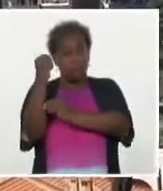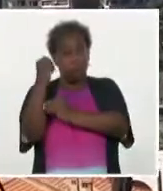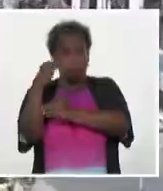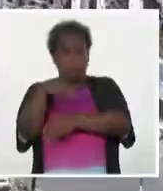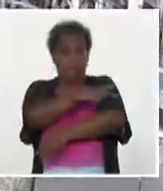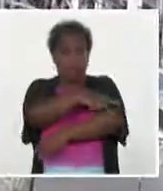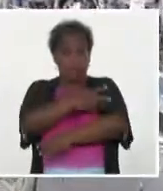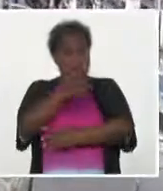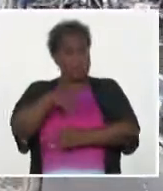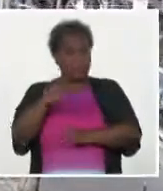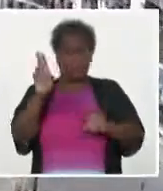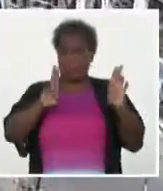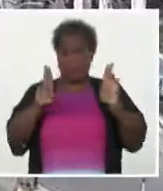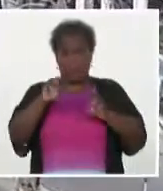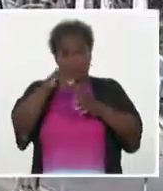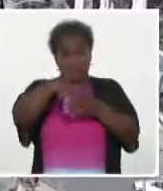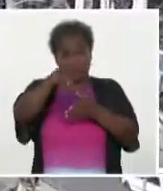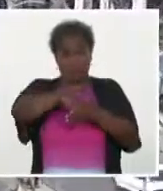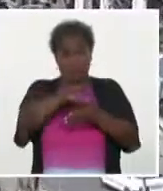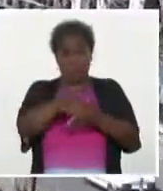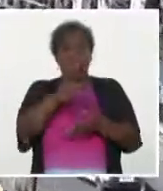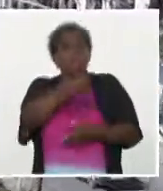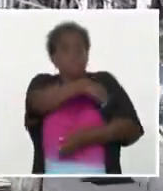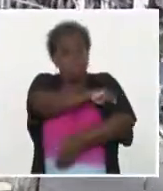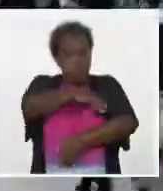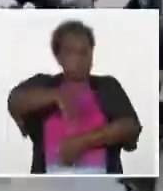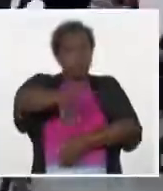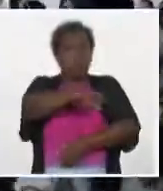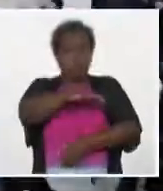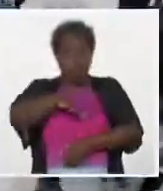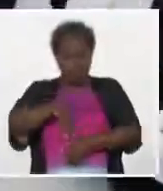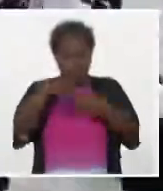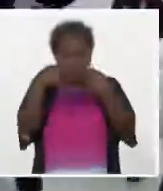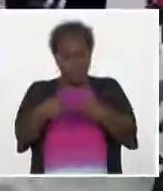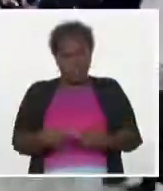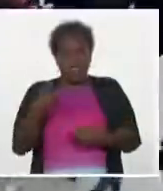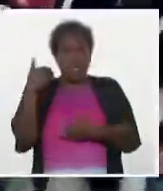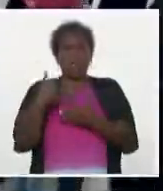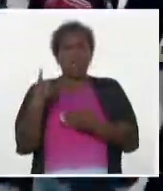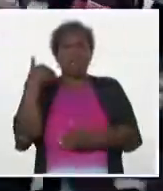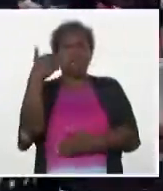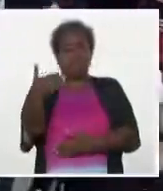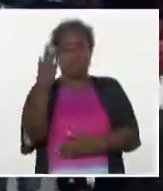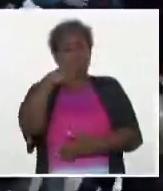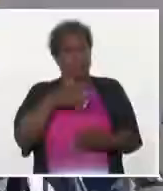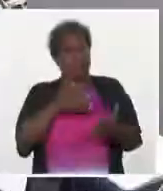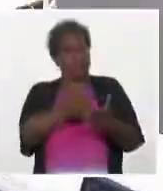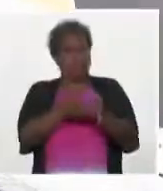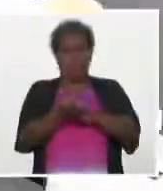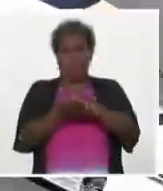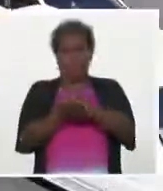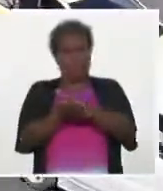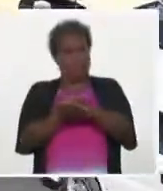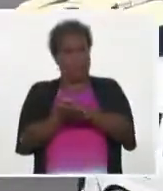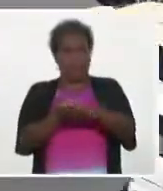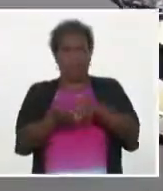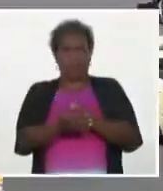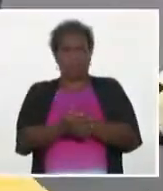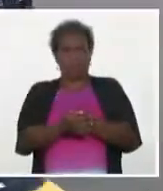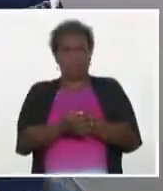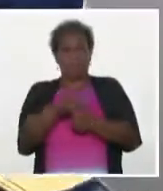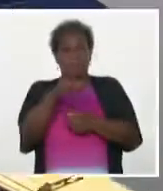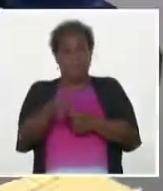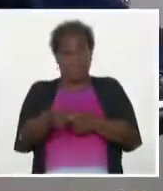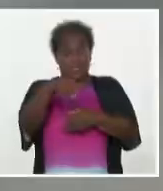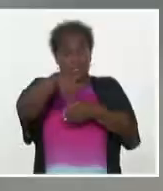no es un impedimento para que el pueblo sirio decida su futuro sin injerencia extranjera. Este ejercicio